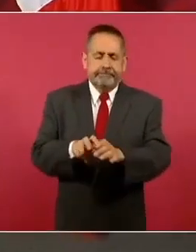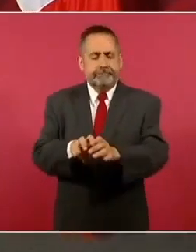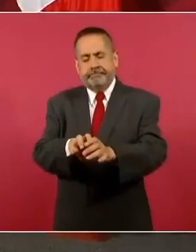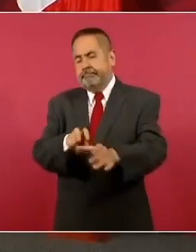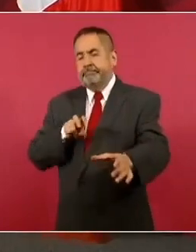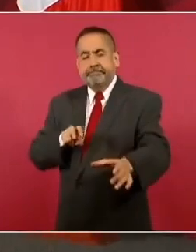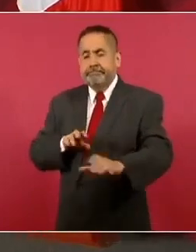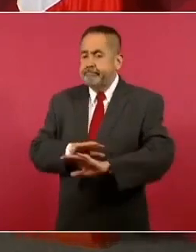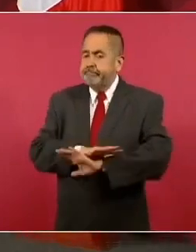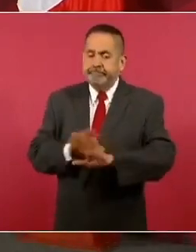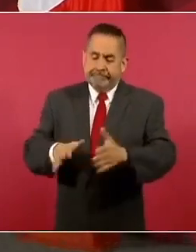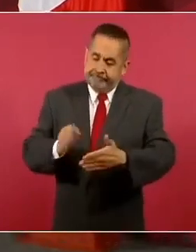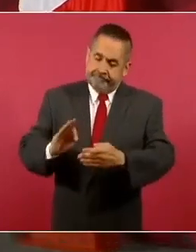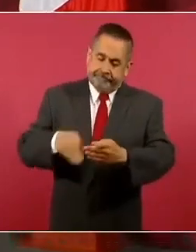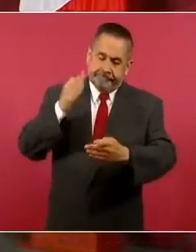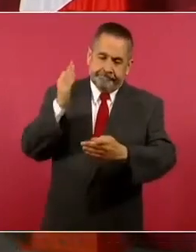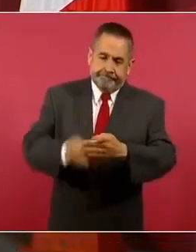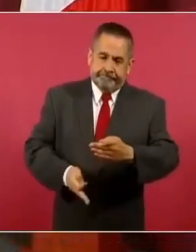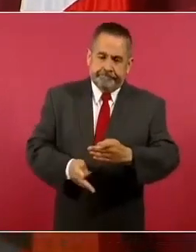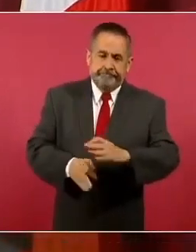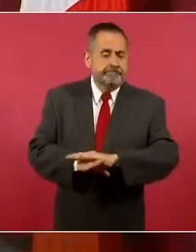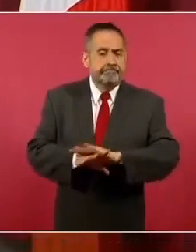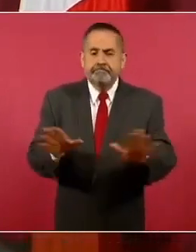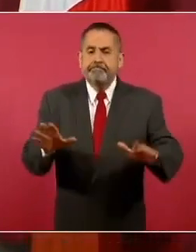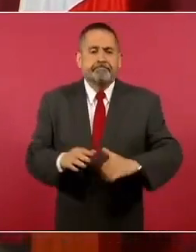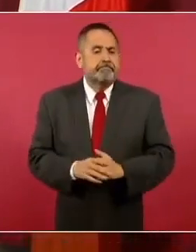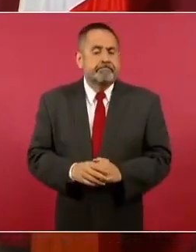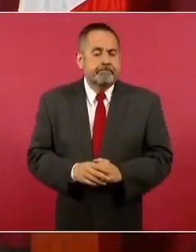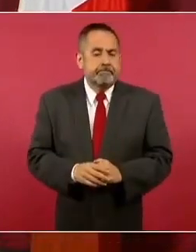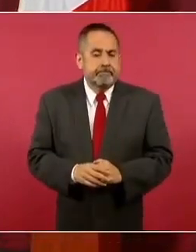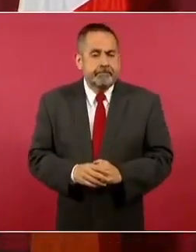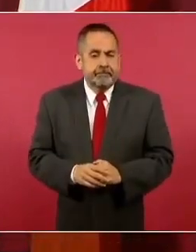ya estoy cerrando ciclo